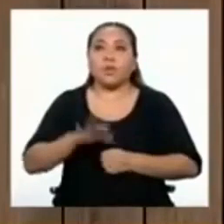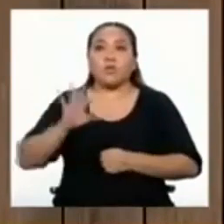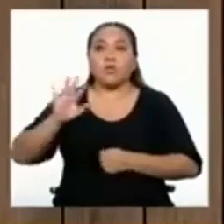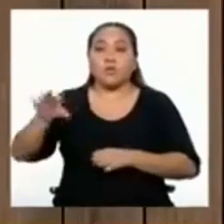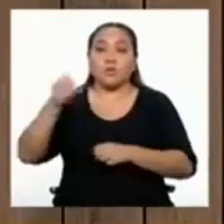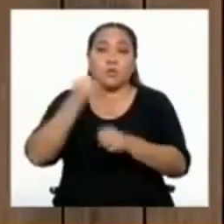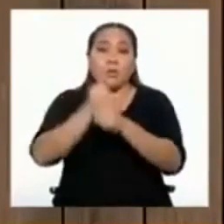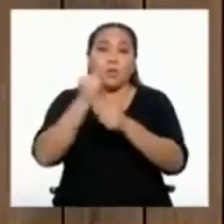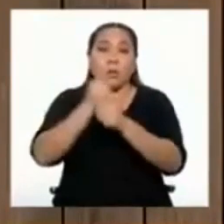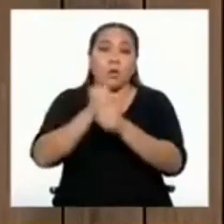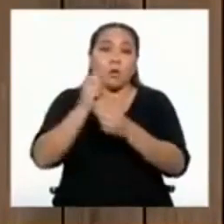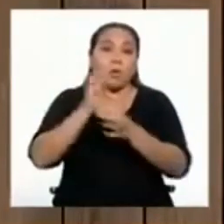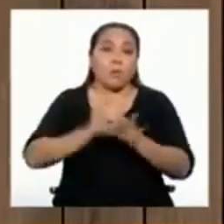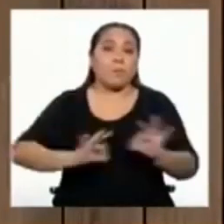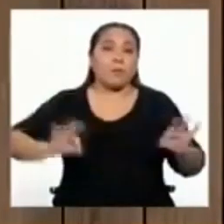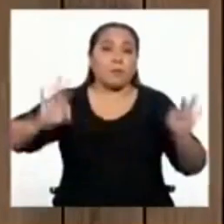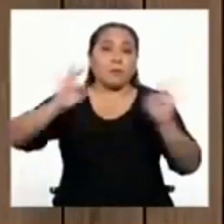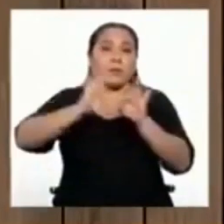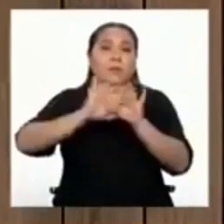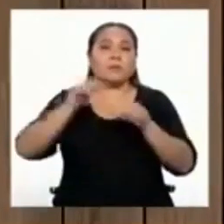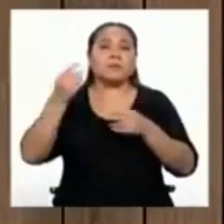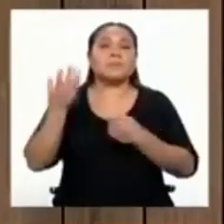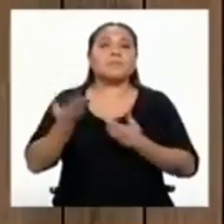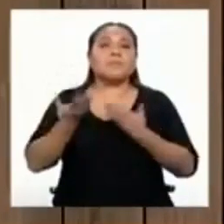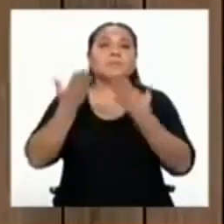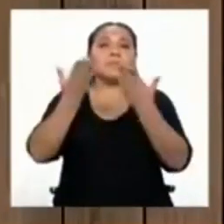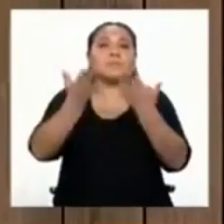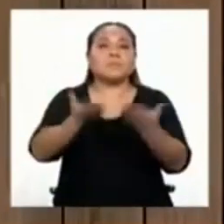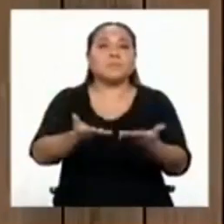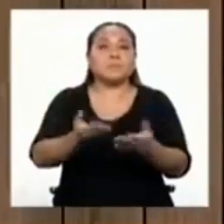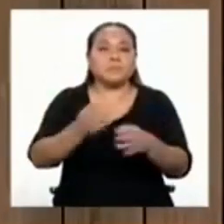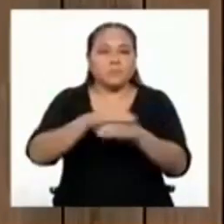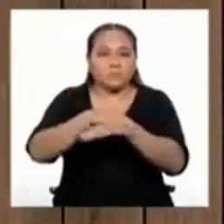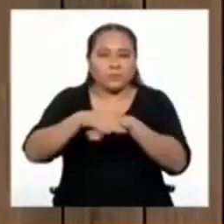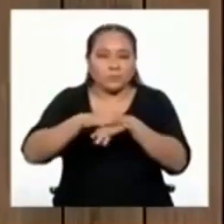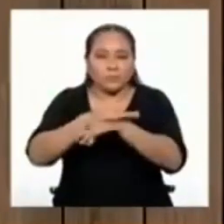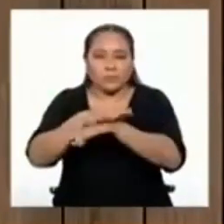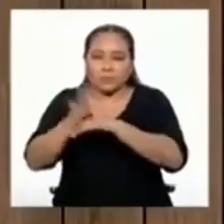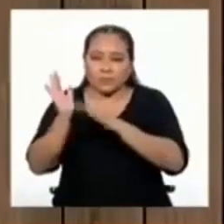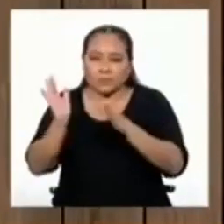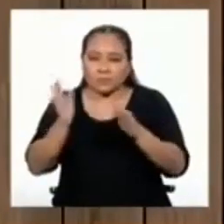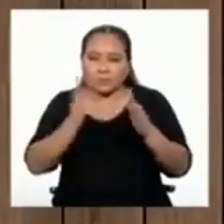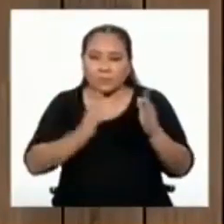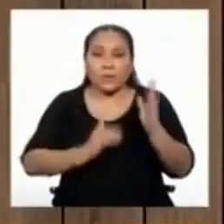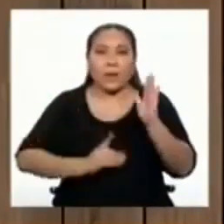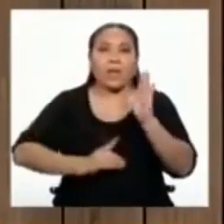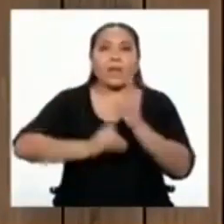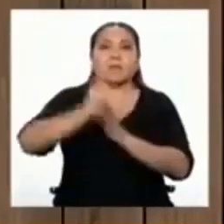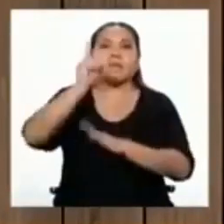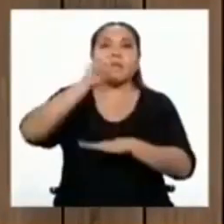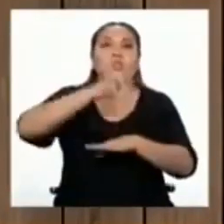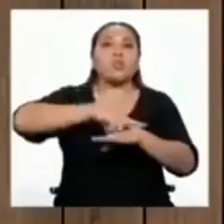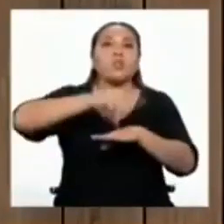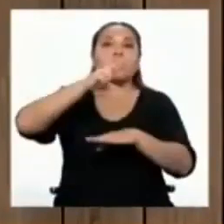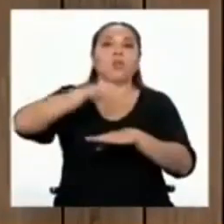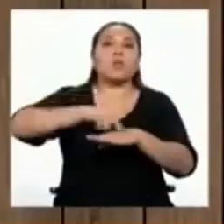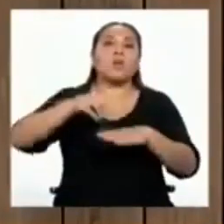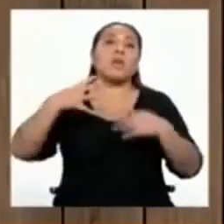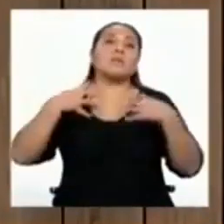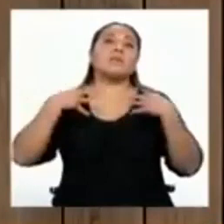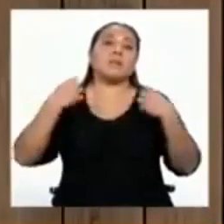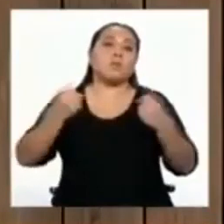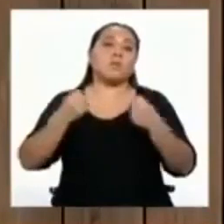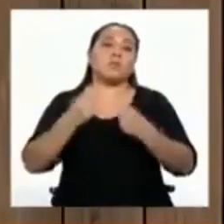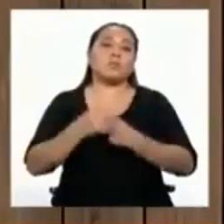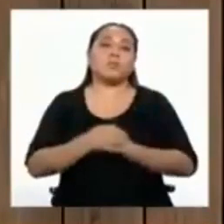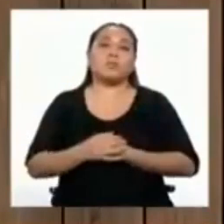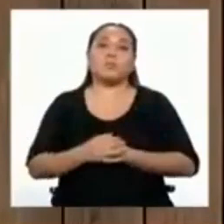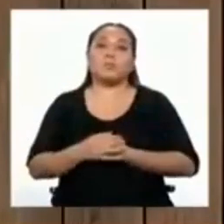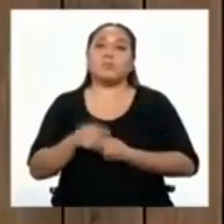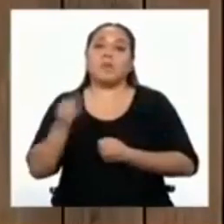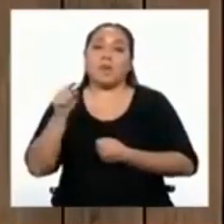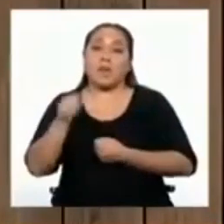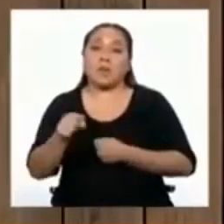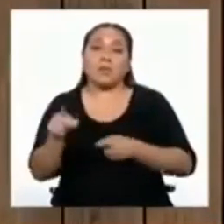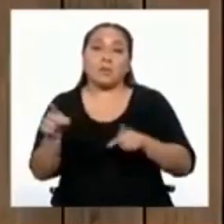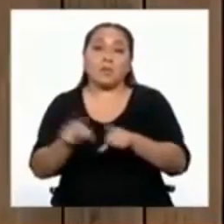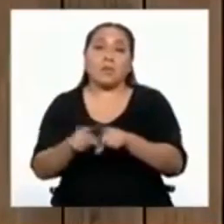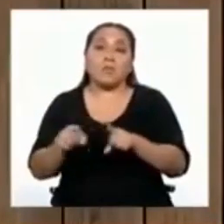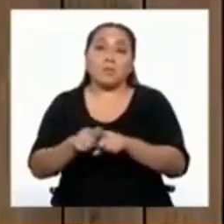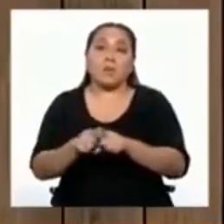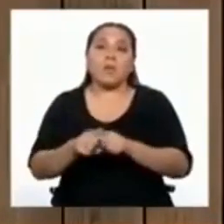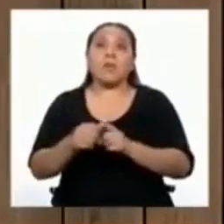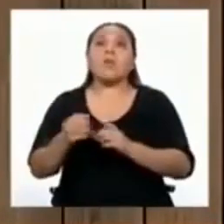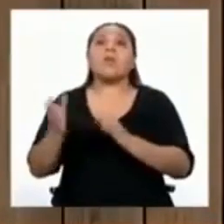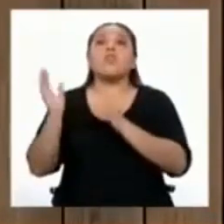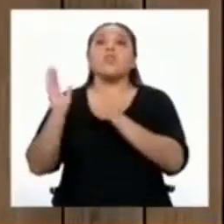funciones más importantes está la de llevar a cabo planes de desarrollo regional en tema de salud. Esto, por supuesto,